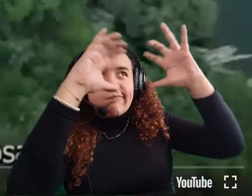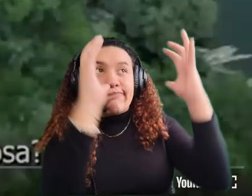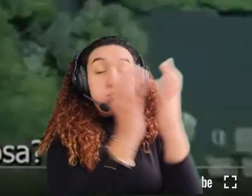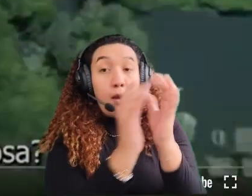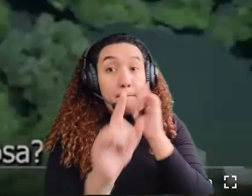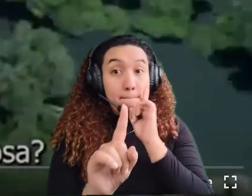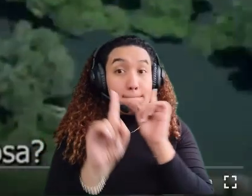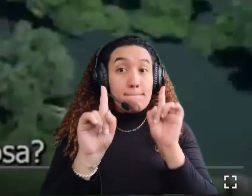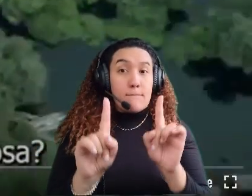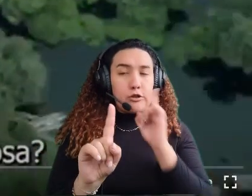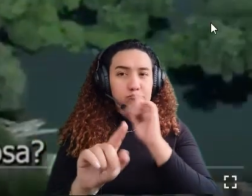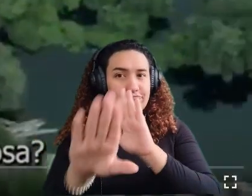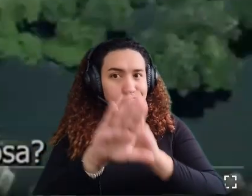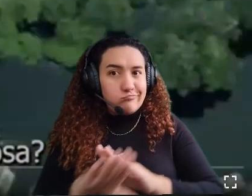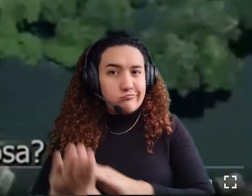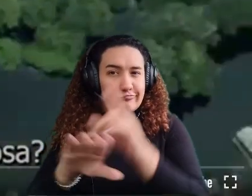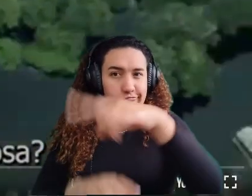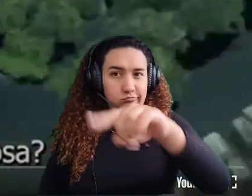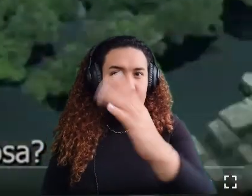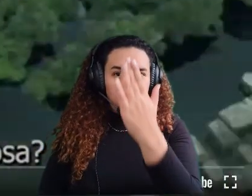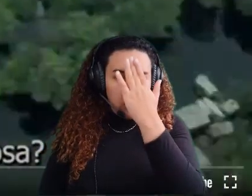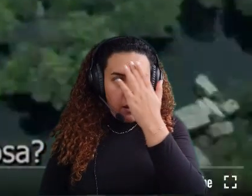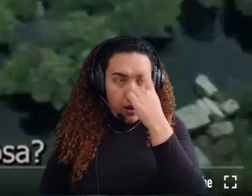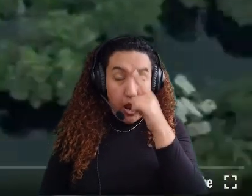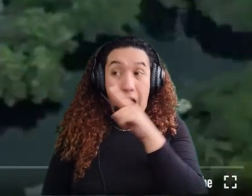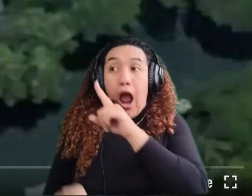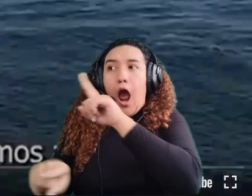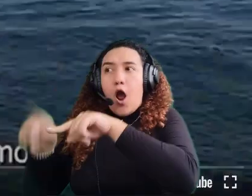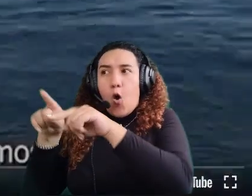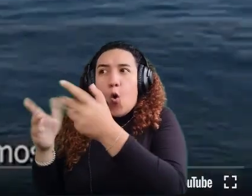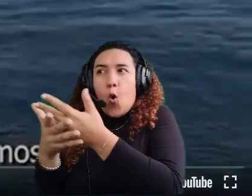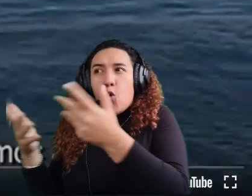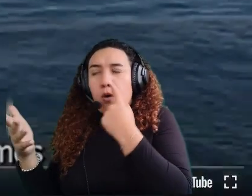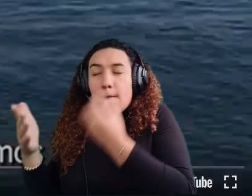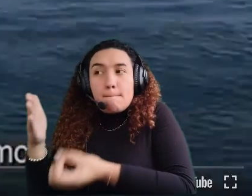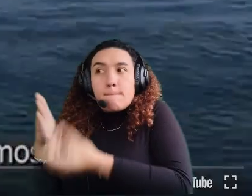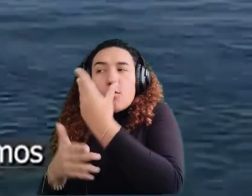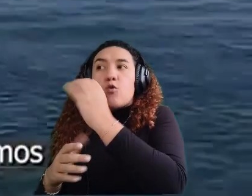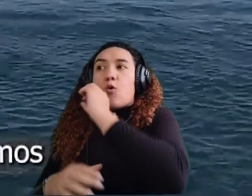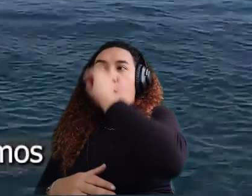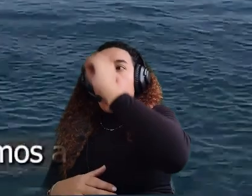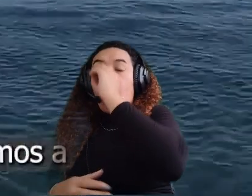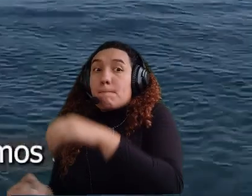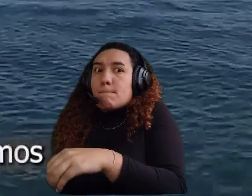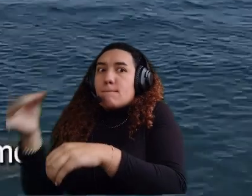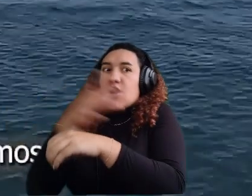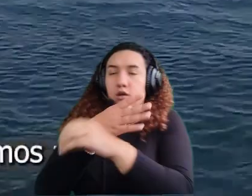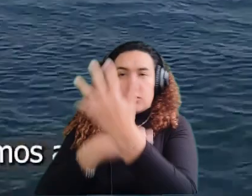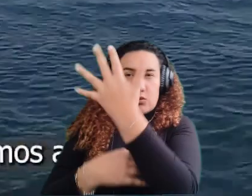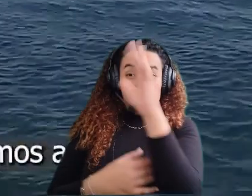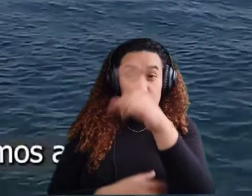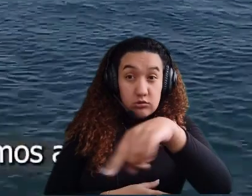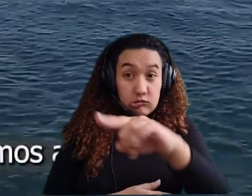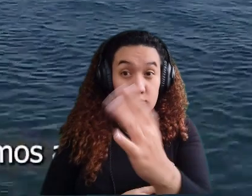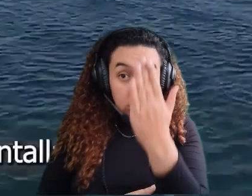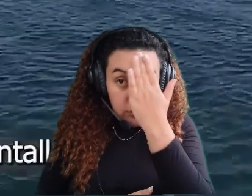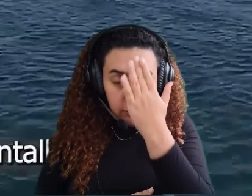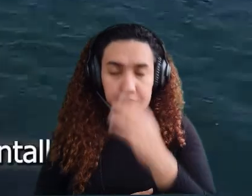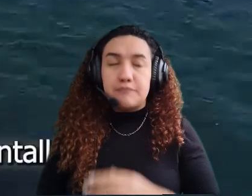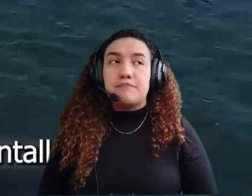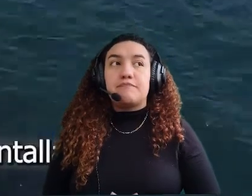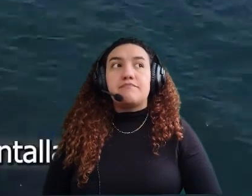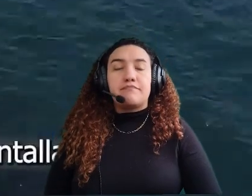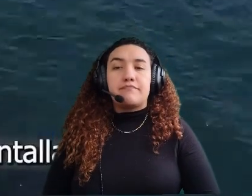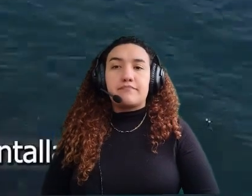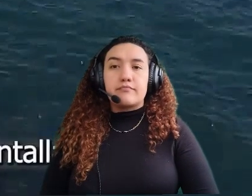Pero, ¿sabías que hay una fuente más grande y poderosa? Pero antes de platicarte más sobre esta fuente, te invitamos a suscribirte